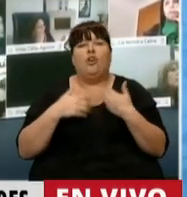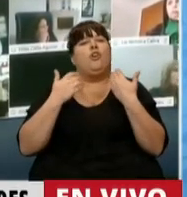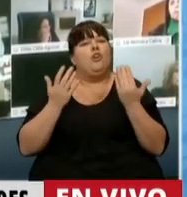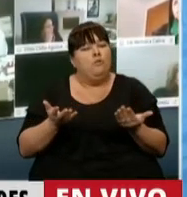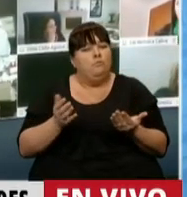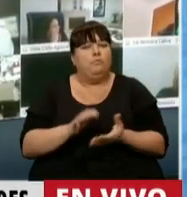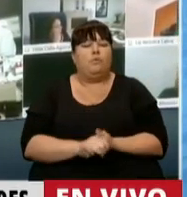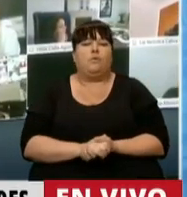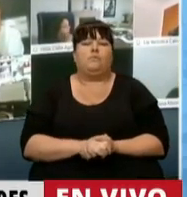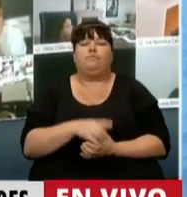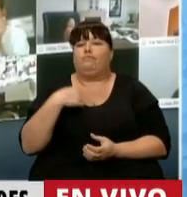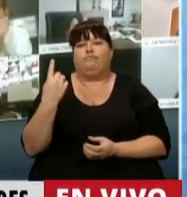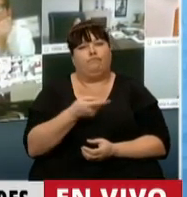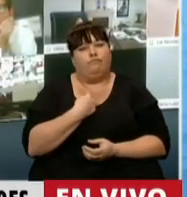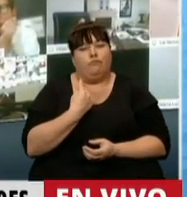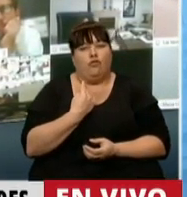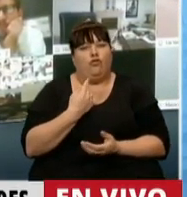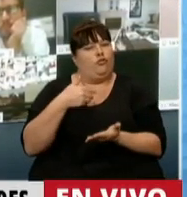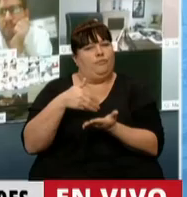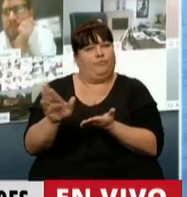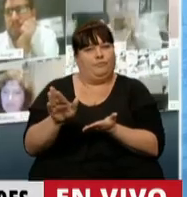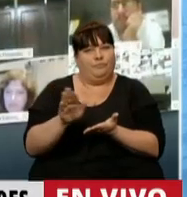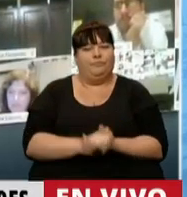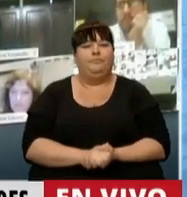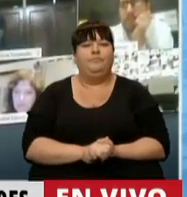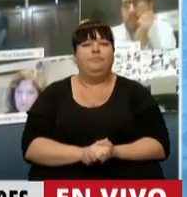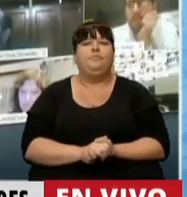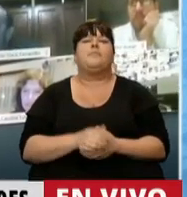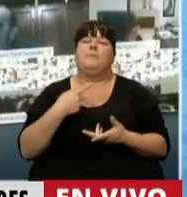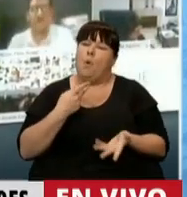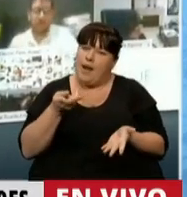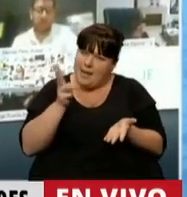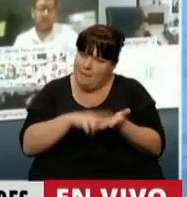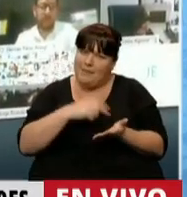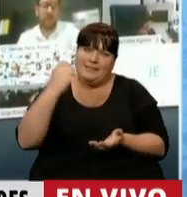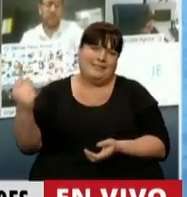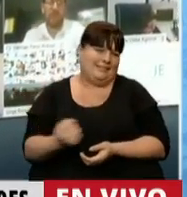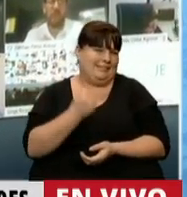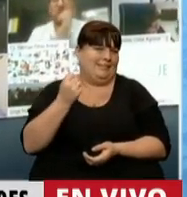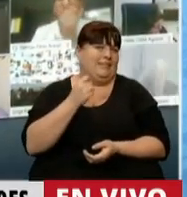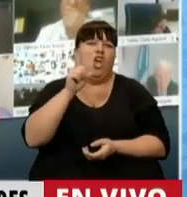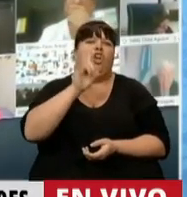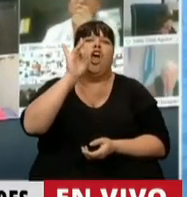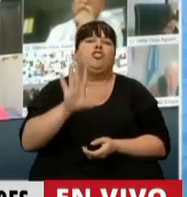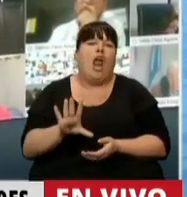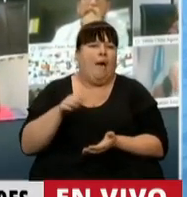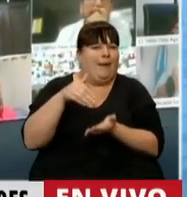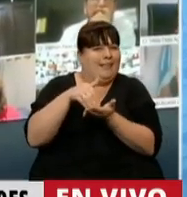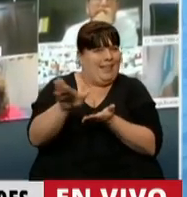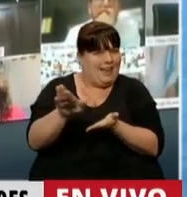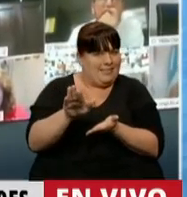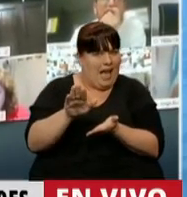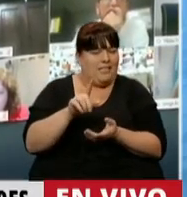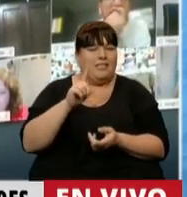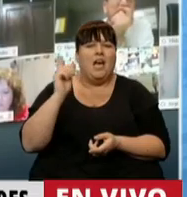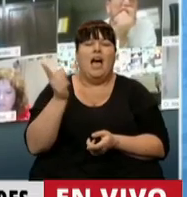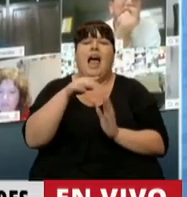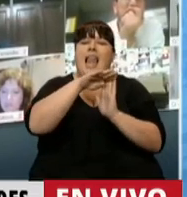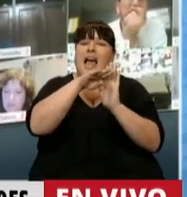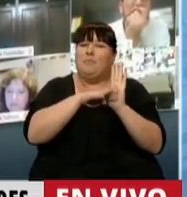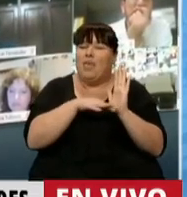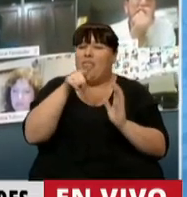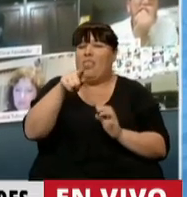eso lo vamos a rechazar. Pero vamos a insistir en que no solo debe ser rechazado y que las